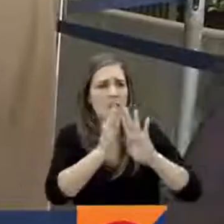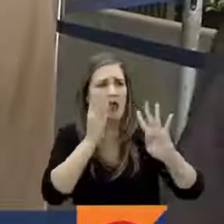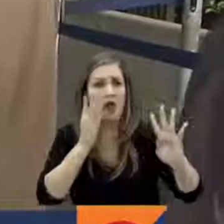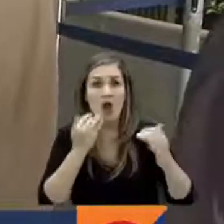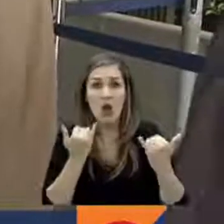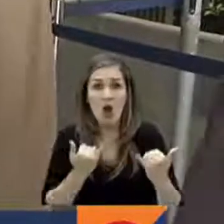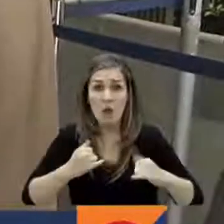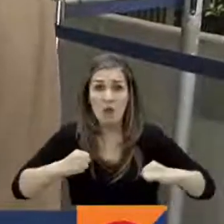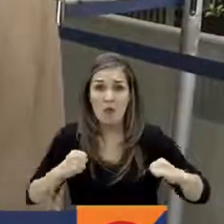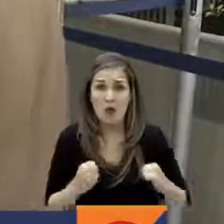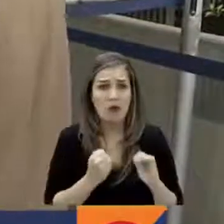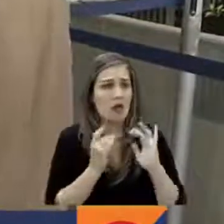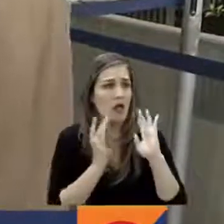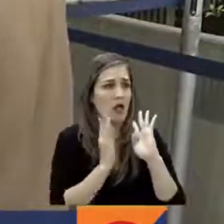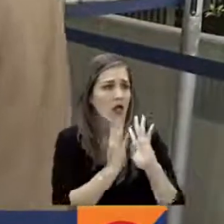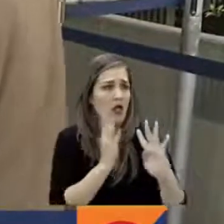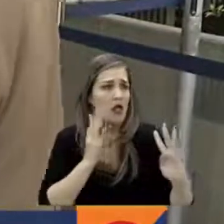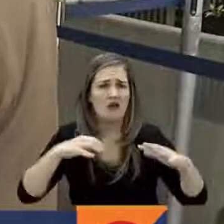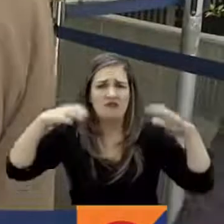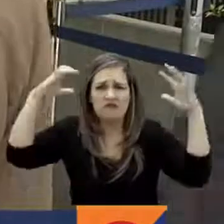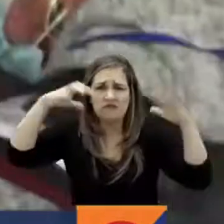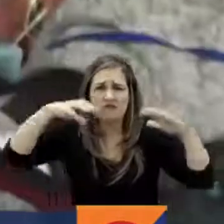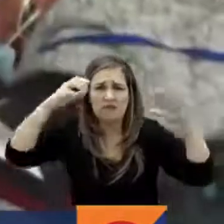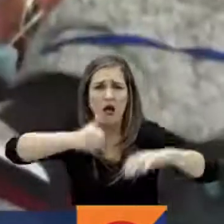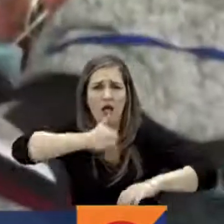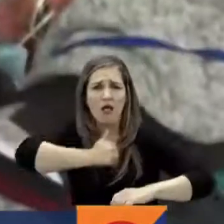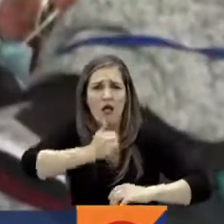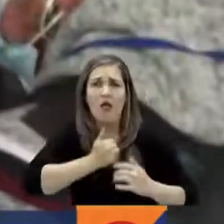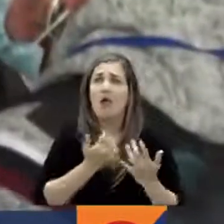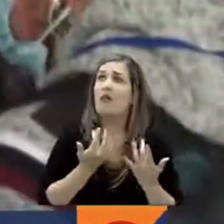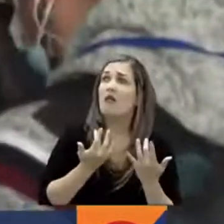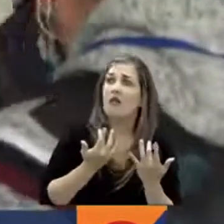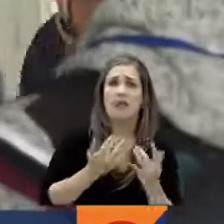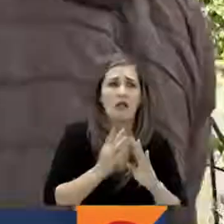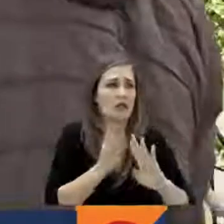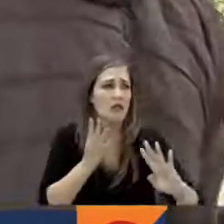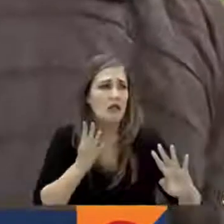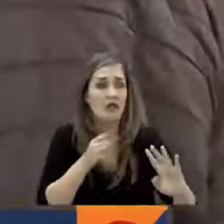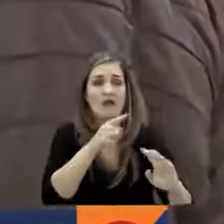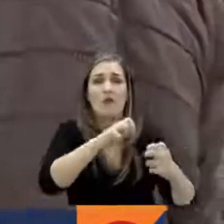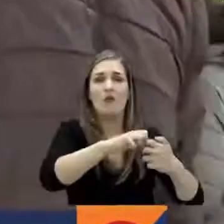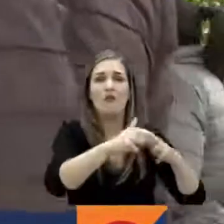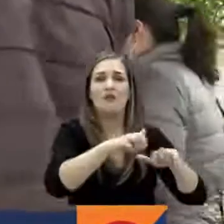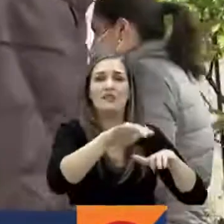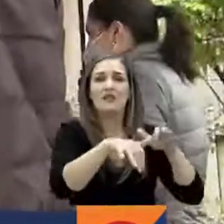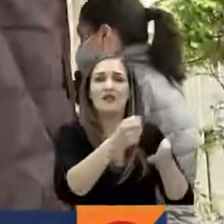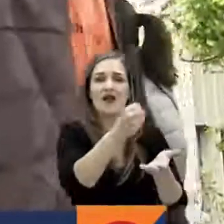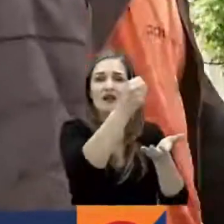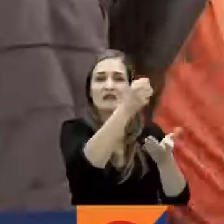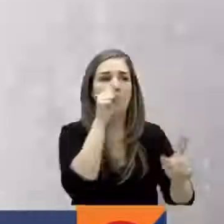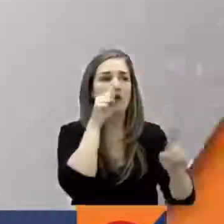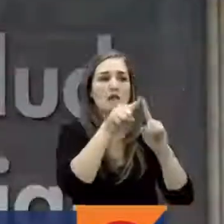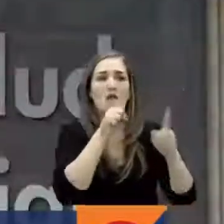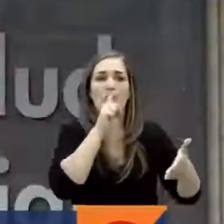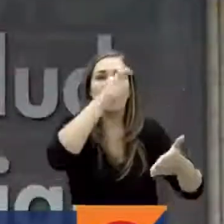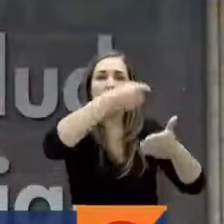Bogotá tuvieron que esperar bajo la lluvia. Siguen los problemas de la Secretaría de Hacienda para pagar el impuesto